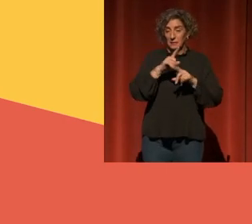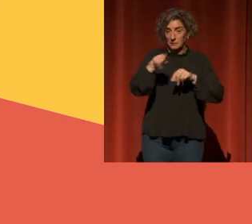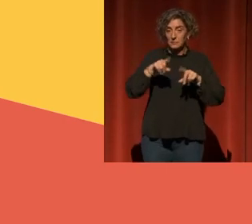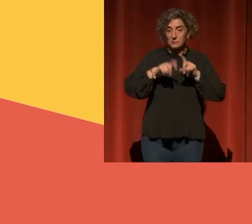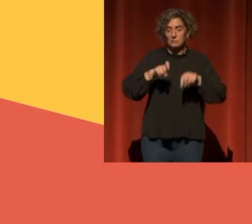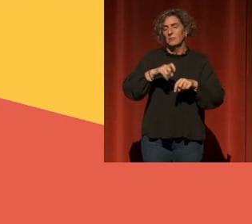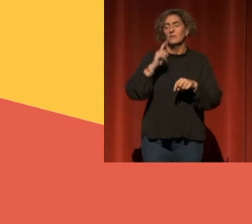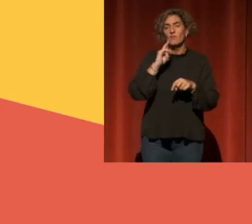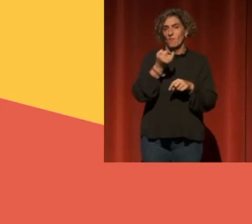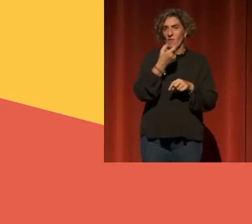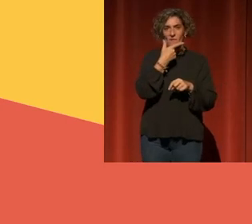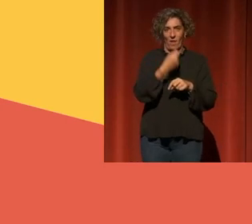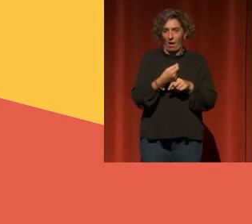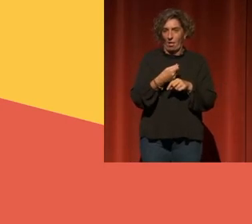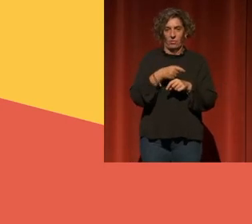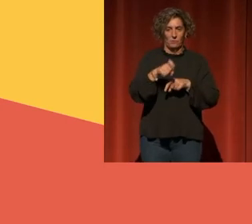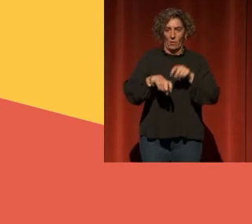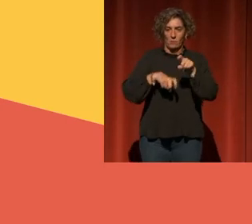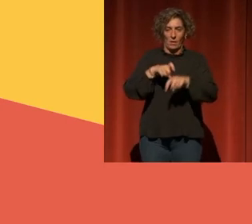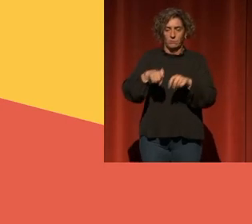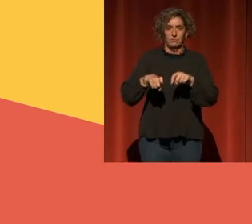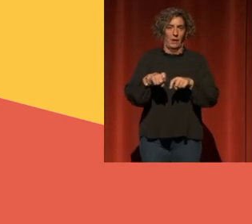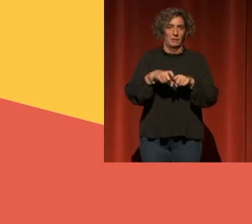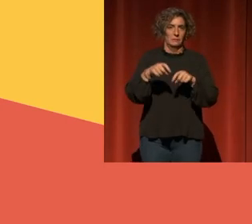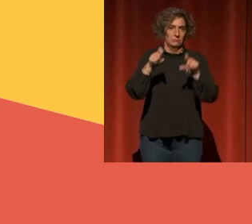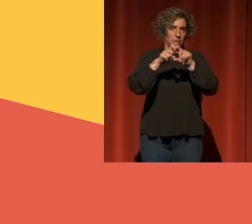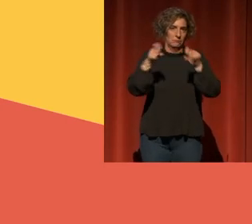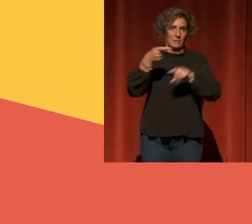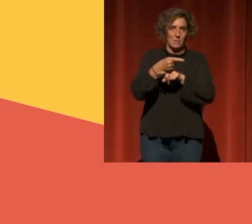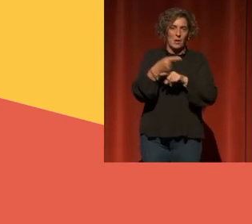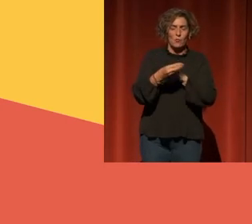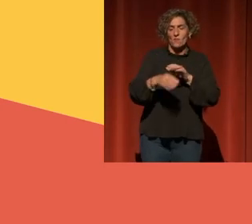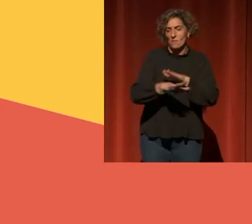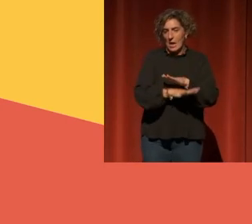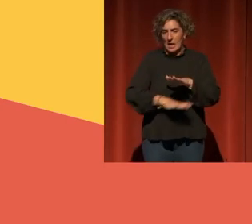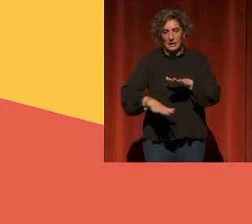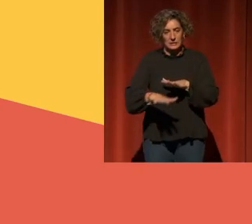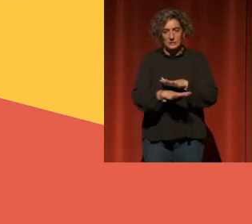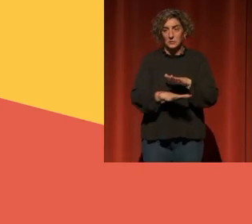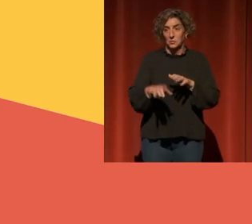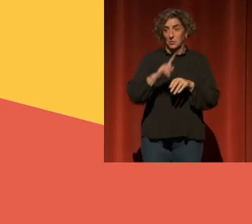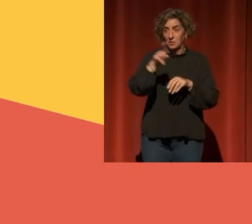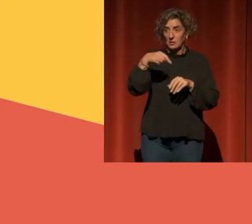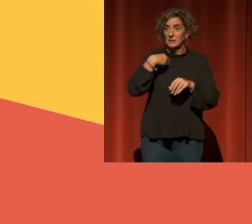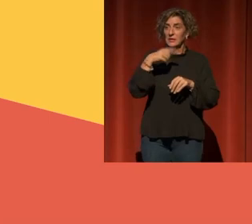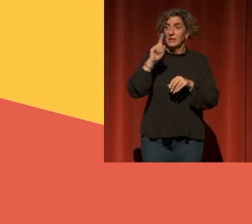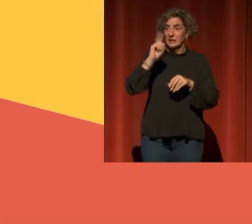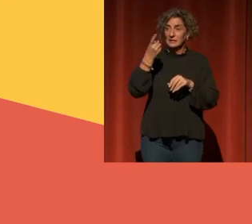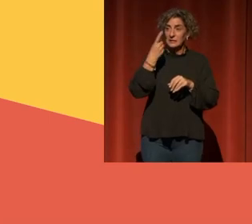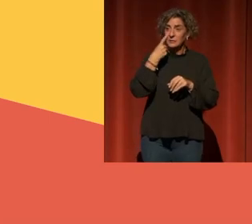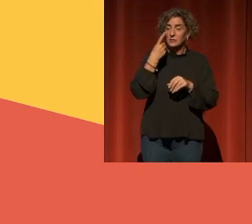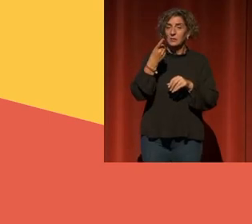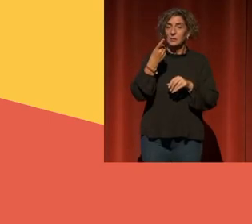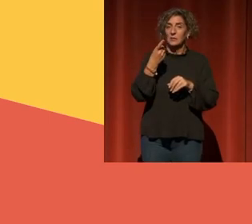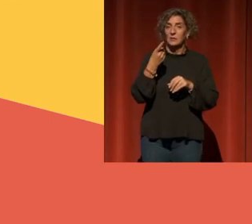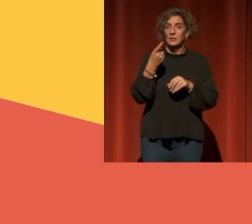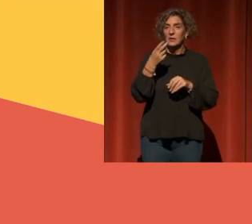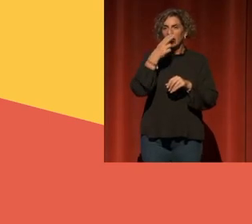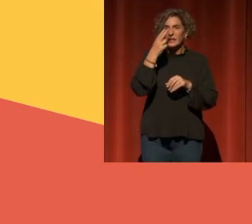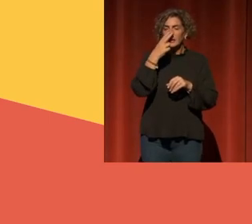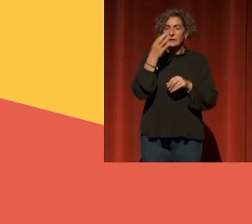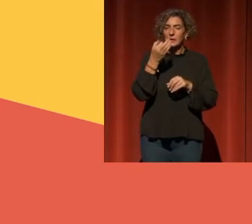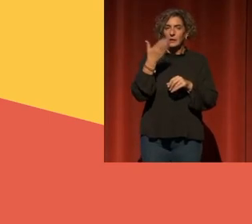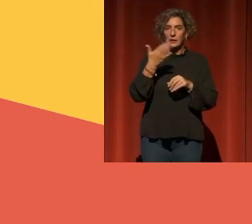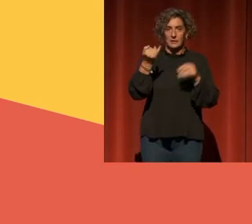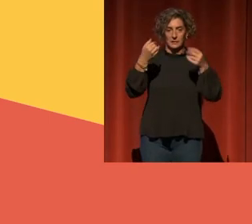intuitiva con un menú muy básico de tres opciones y quiero que se detenga en algo interesante y es en el